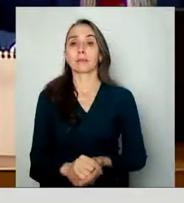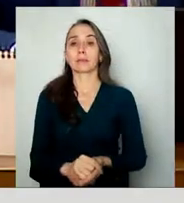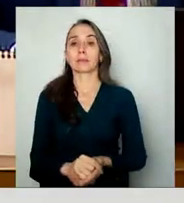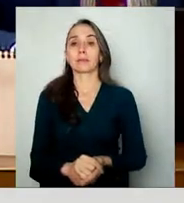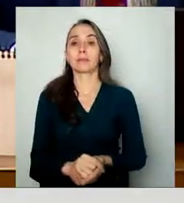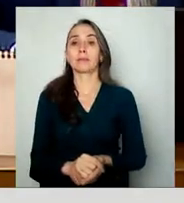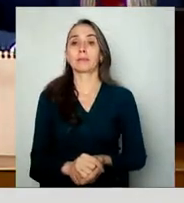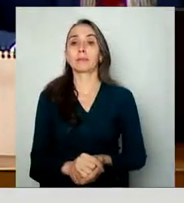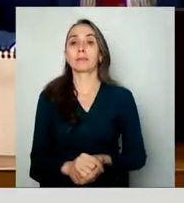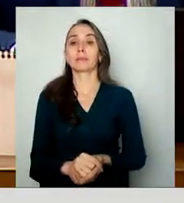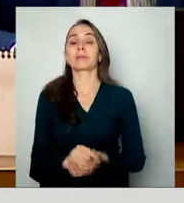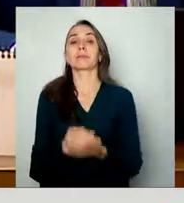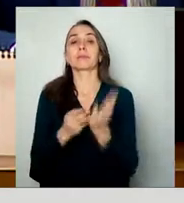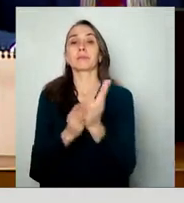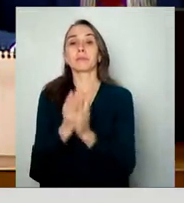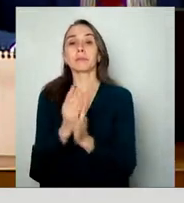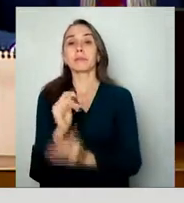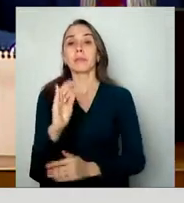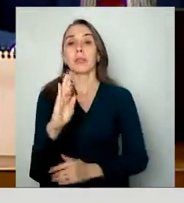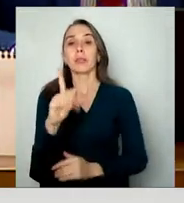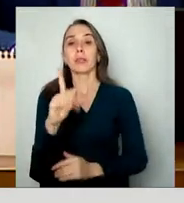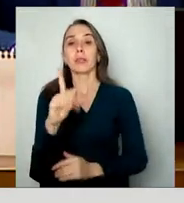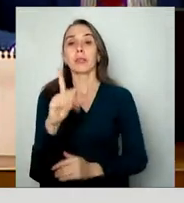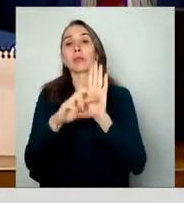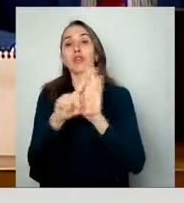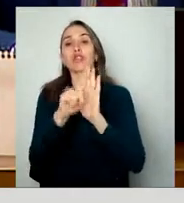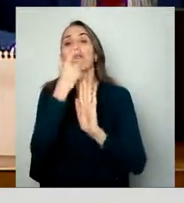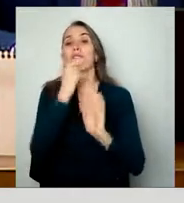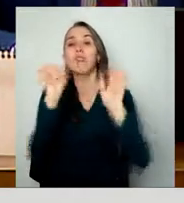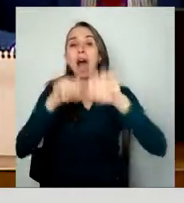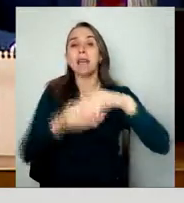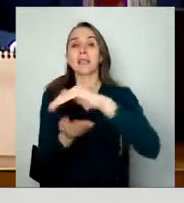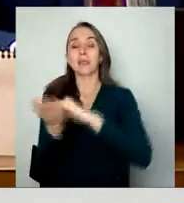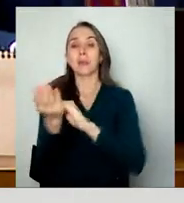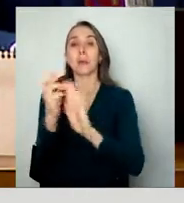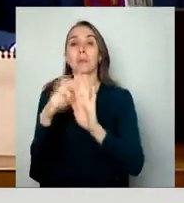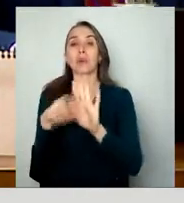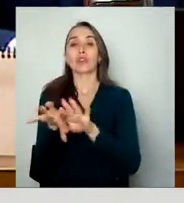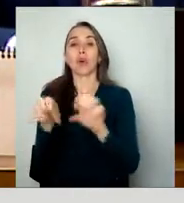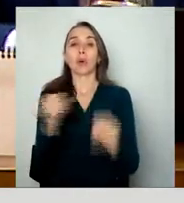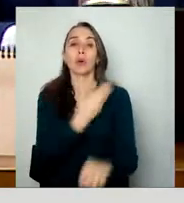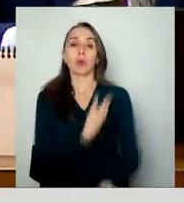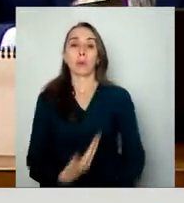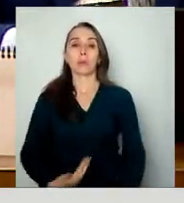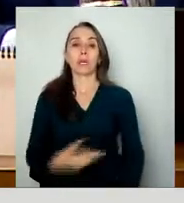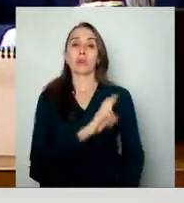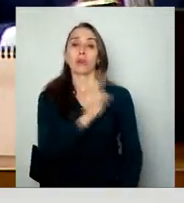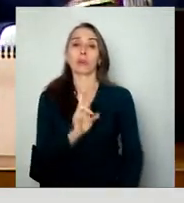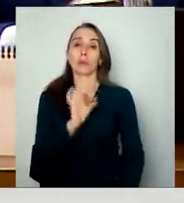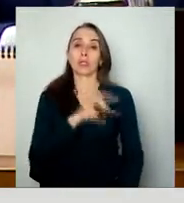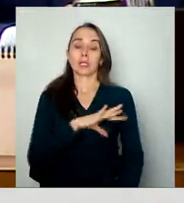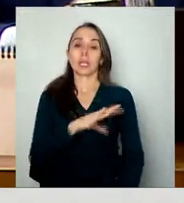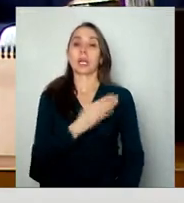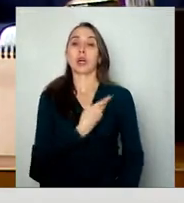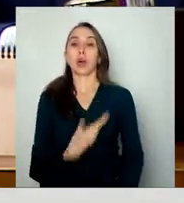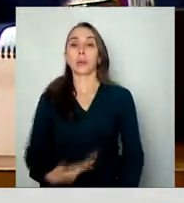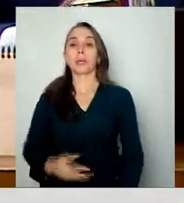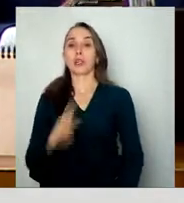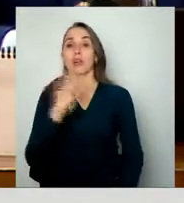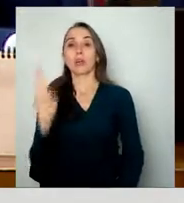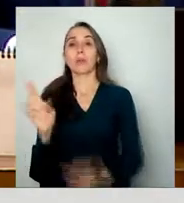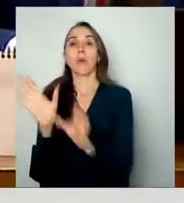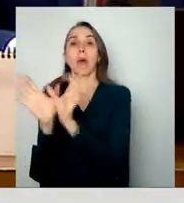iniciando la tabla de fácil despacho corresponde tratar el proyecto de acuerdo entre el gobierno de la República de Chile y el gobierno de la República de Austria